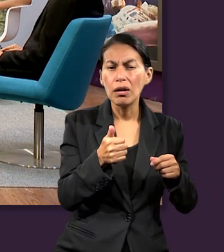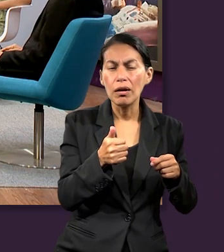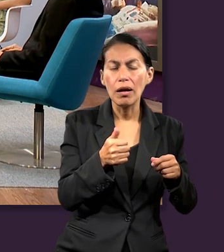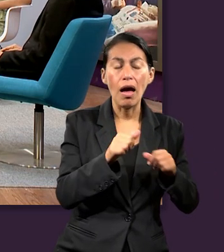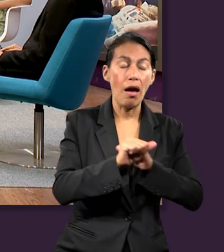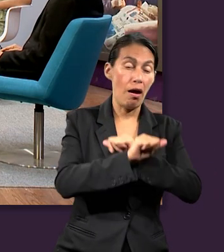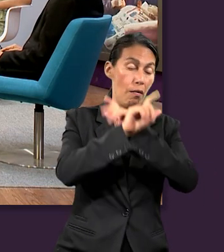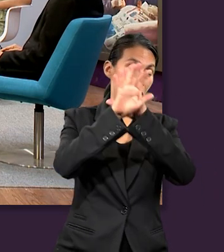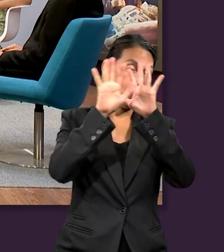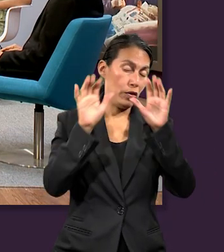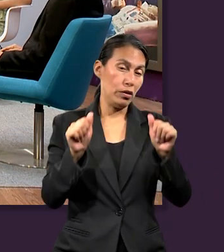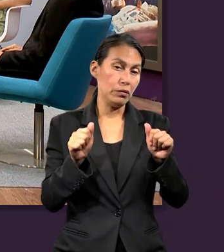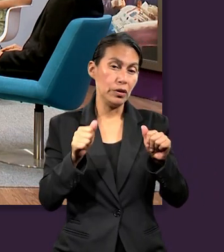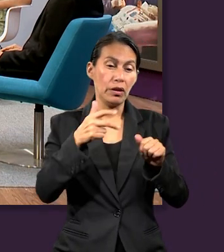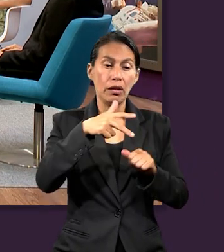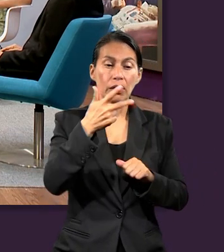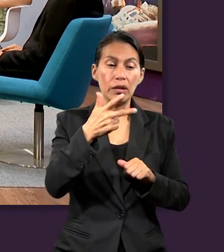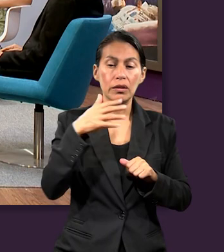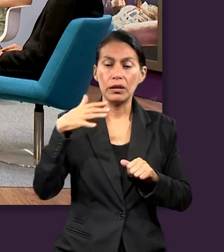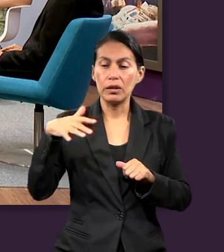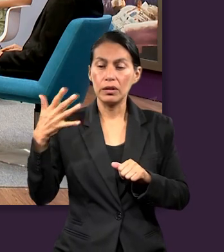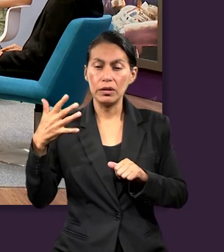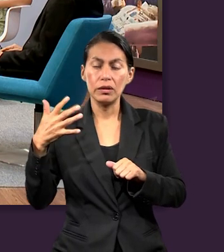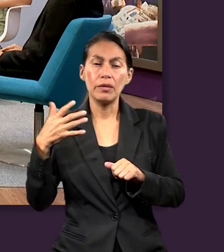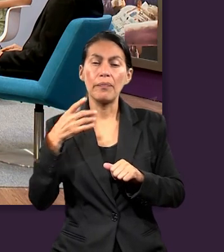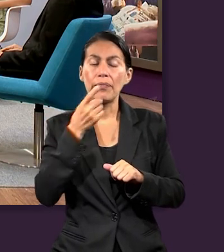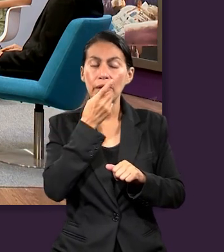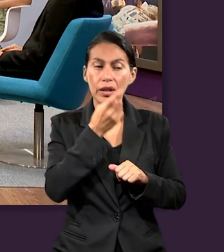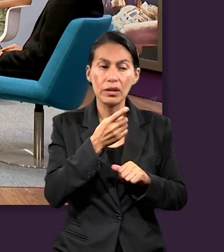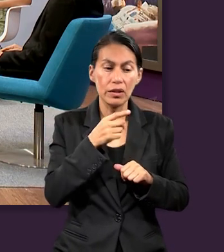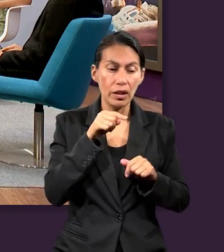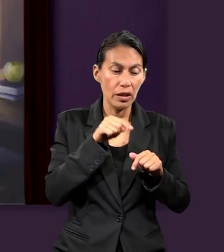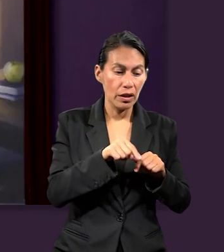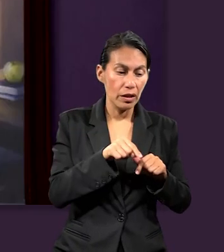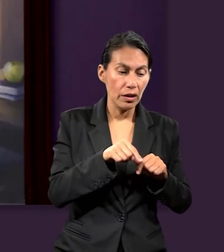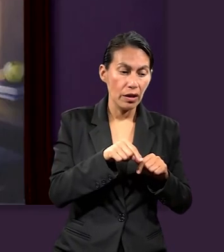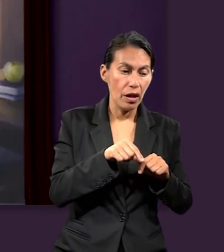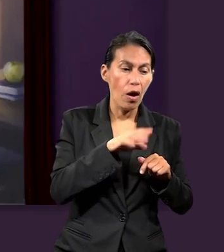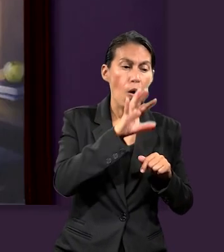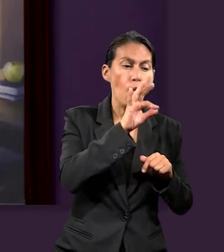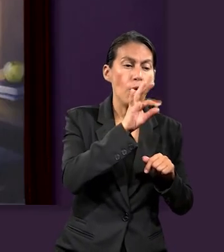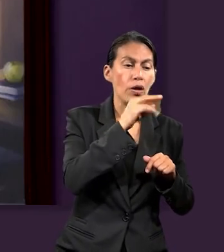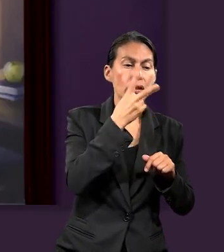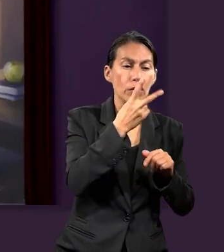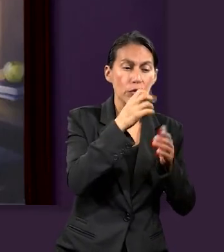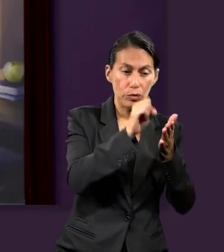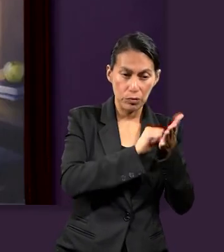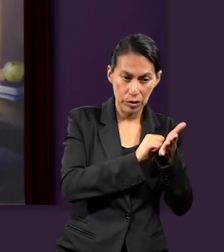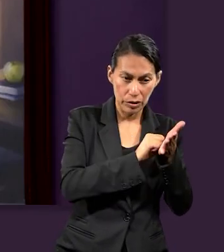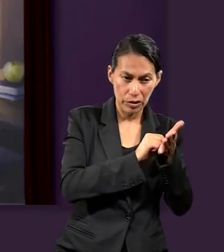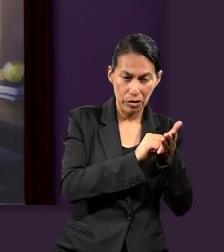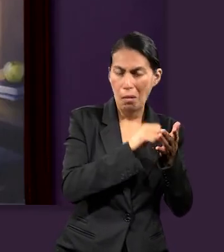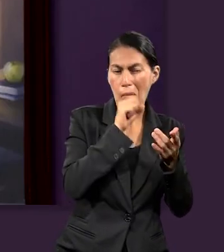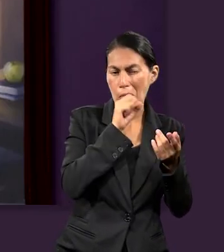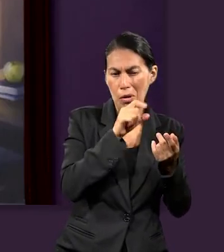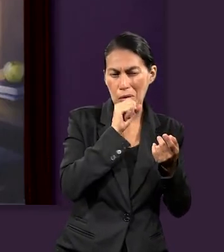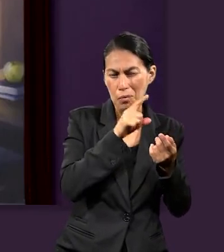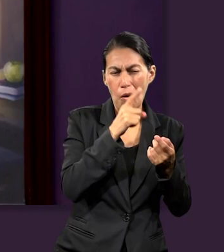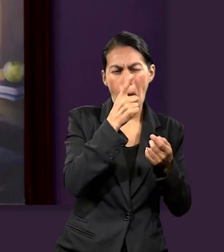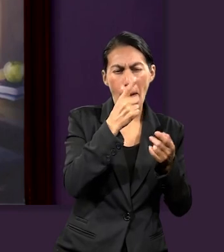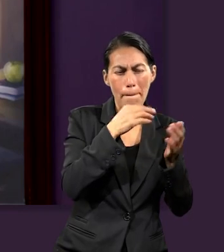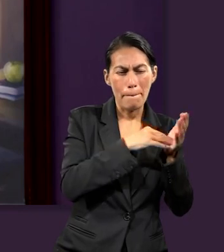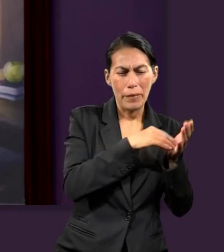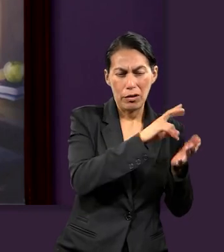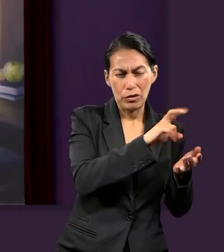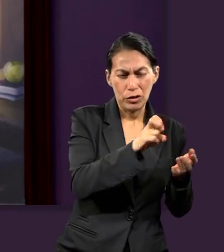De qué otra forma se le menciona en apocalipsis 13:15 también leemos que se mencionan